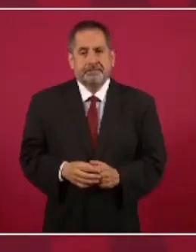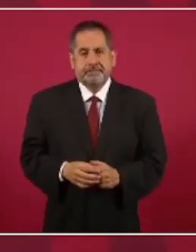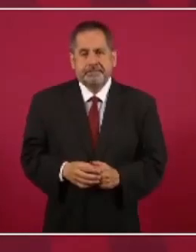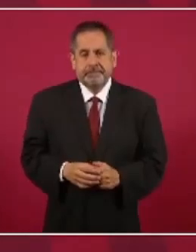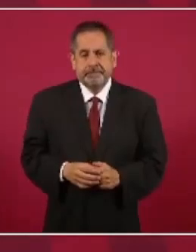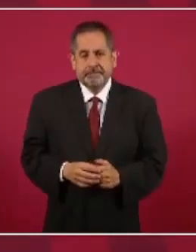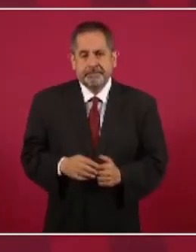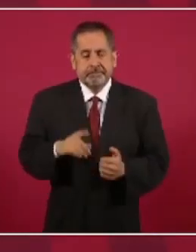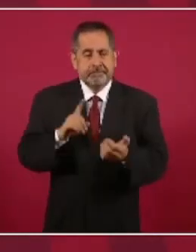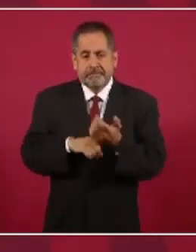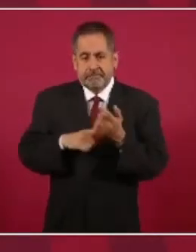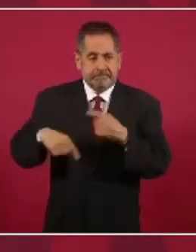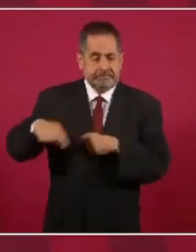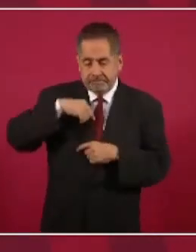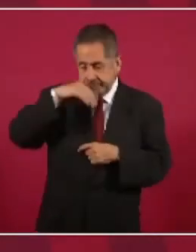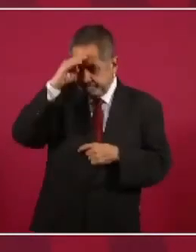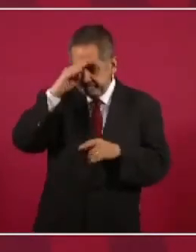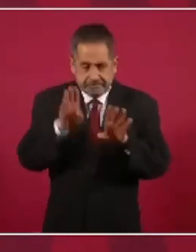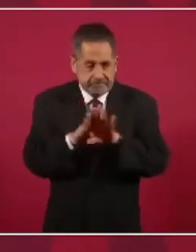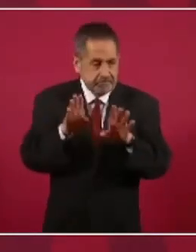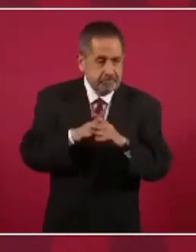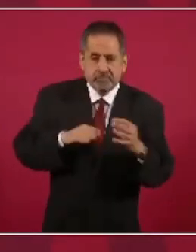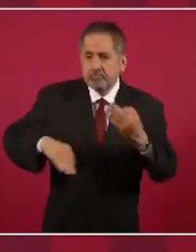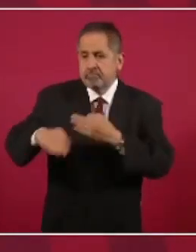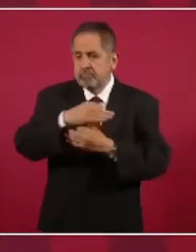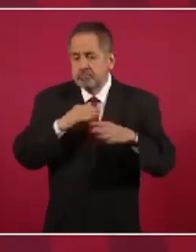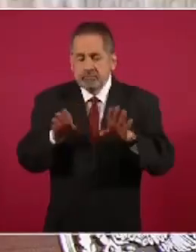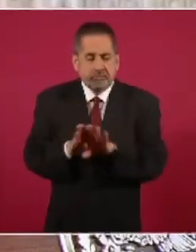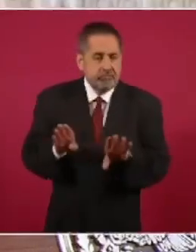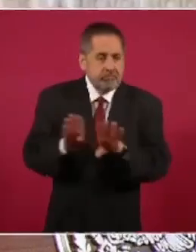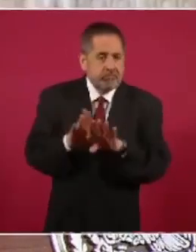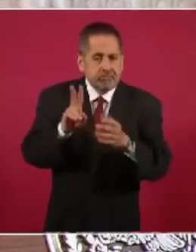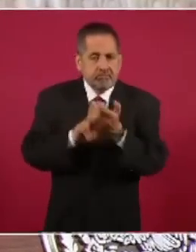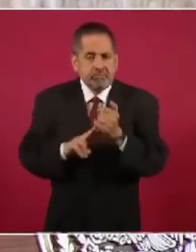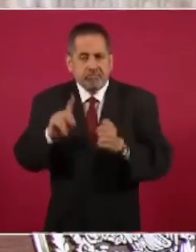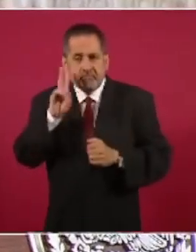Y tenemos los mexicanos que buscar la forma